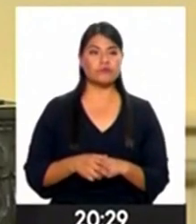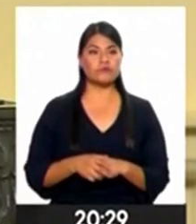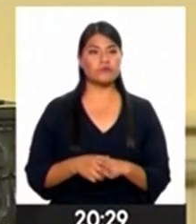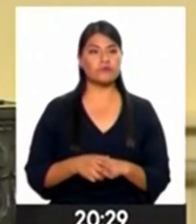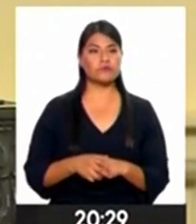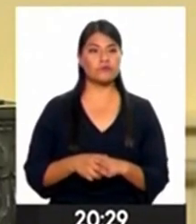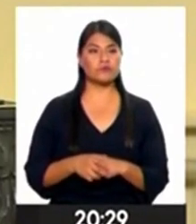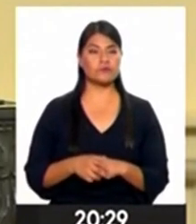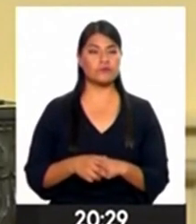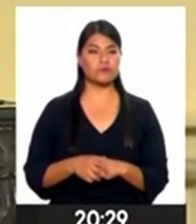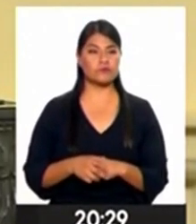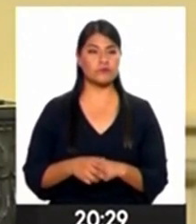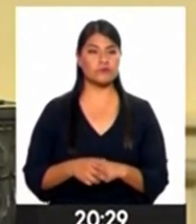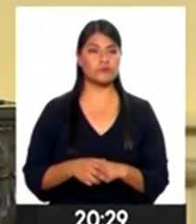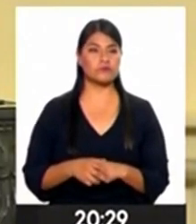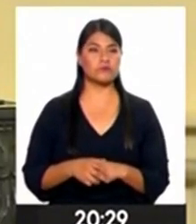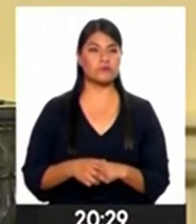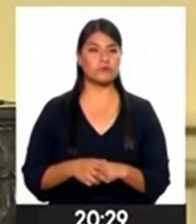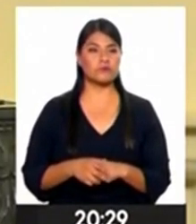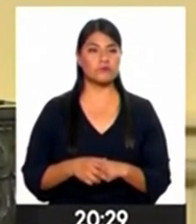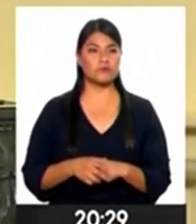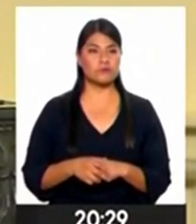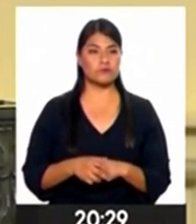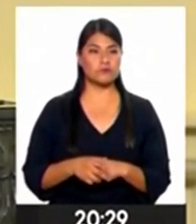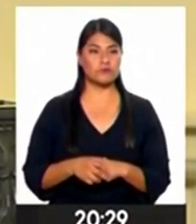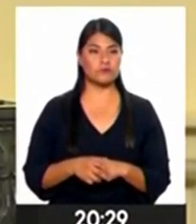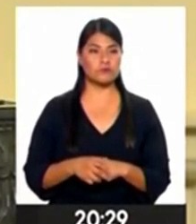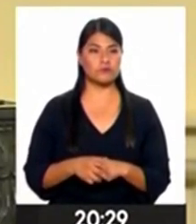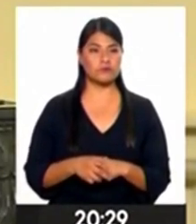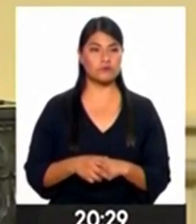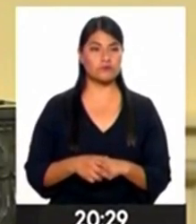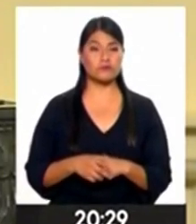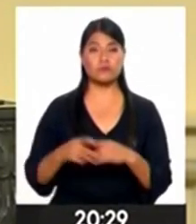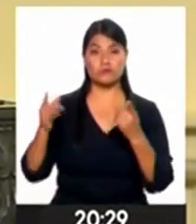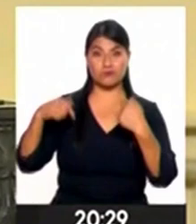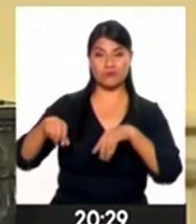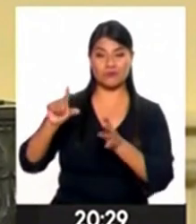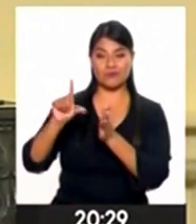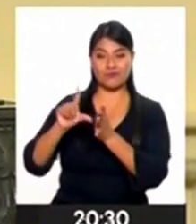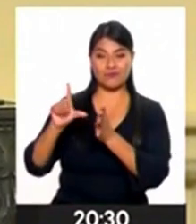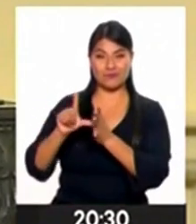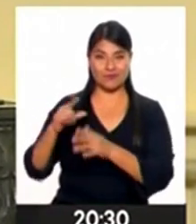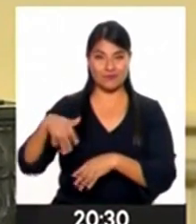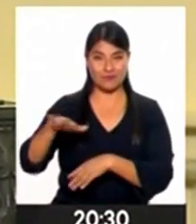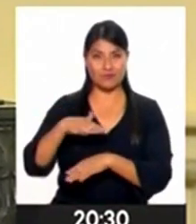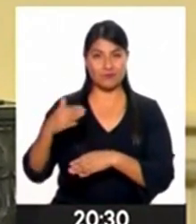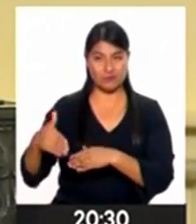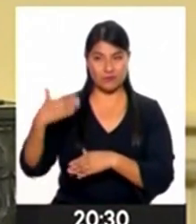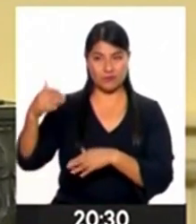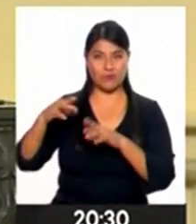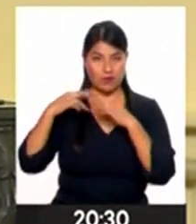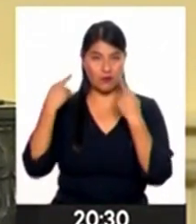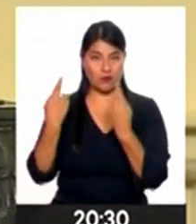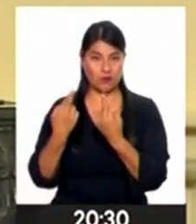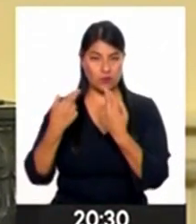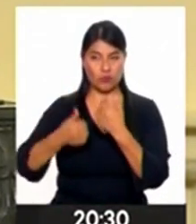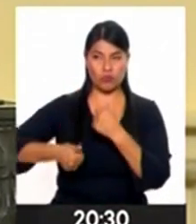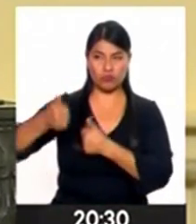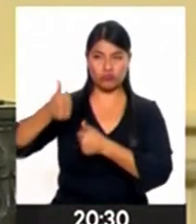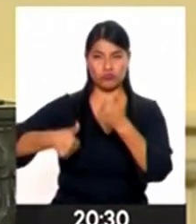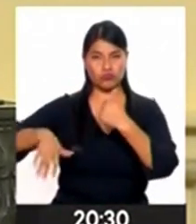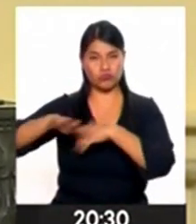Debemos, como municipalidad metropolitana de Lima, en la próxima sesión de regidores,